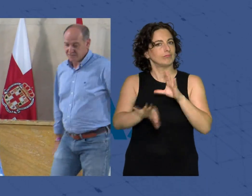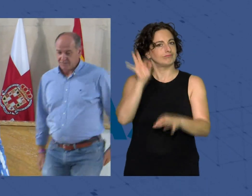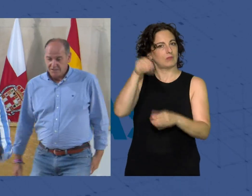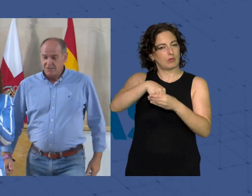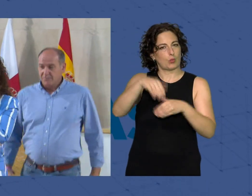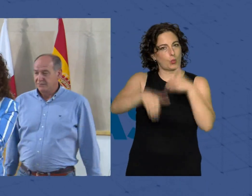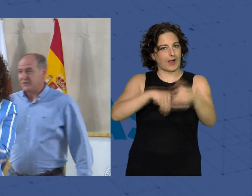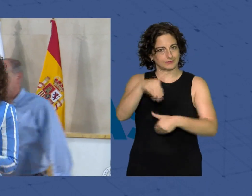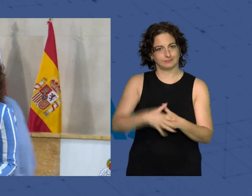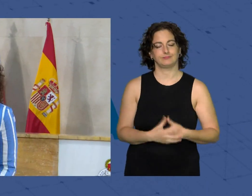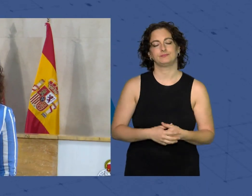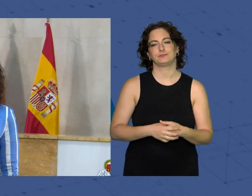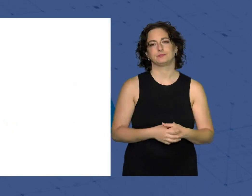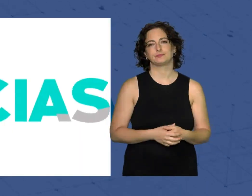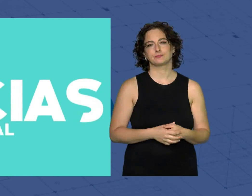urnas.